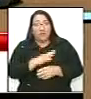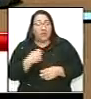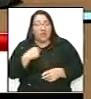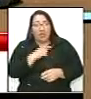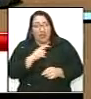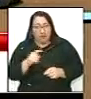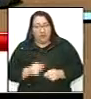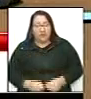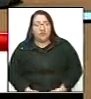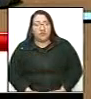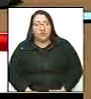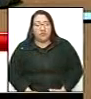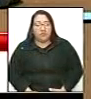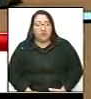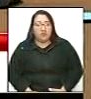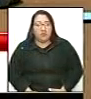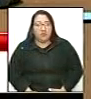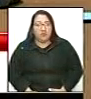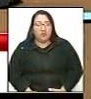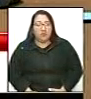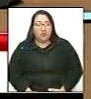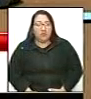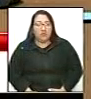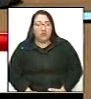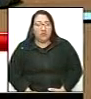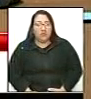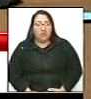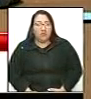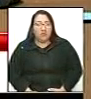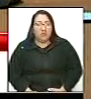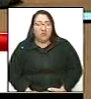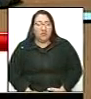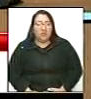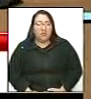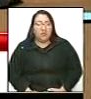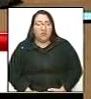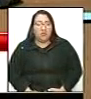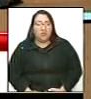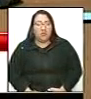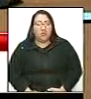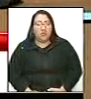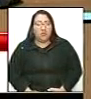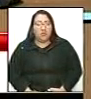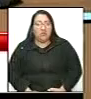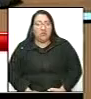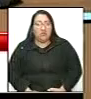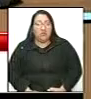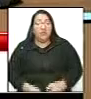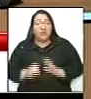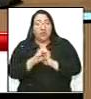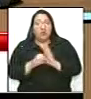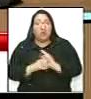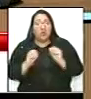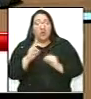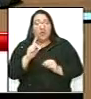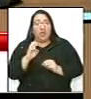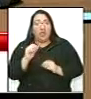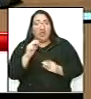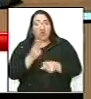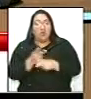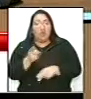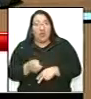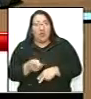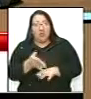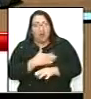denuncian. Que se refiera a hechos que constituyan infracción de la Constitución o delitos previstos. A